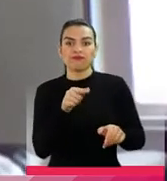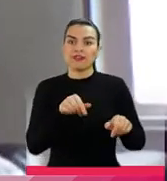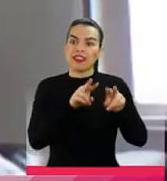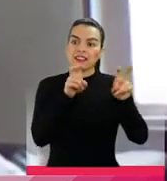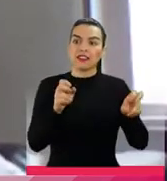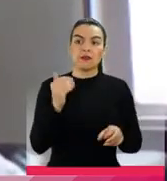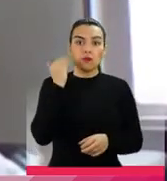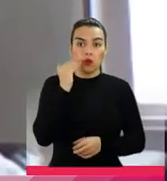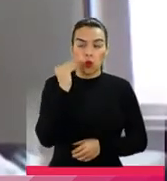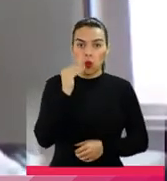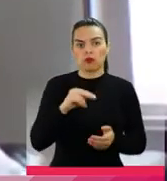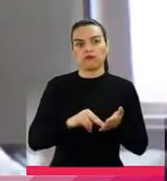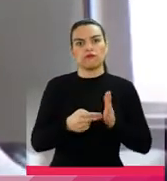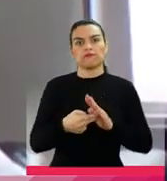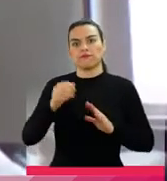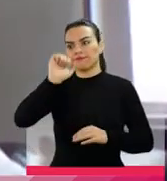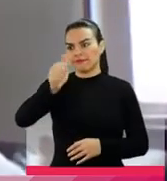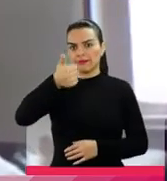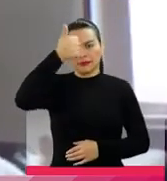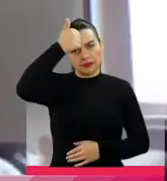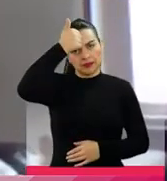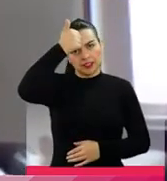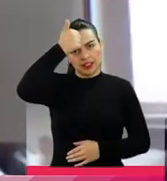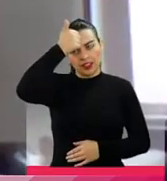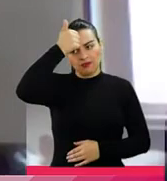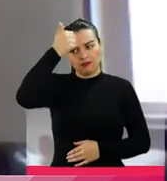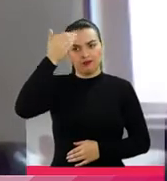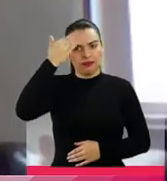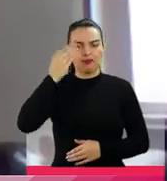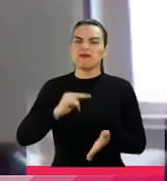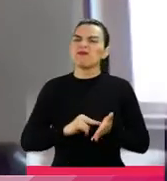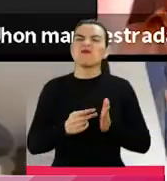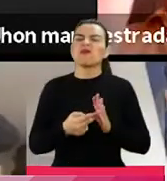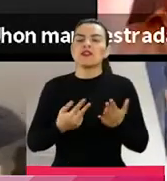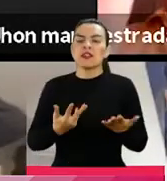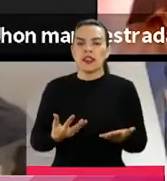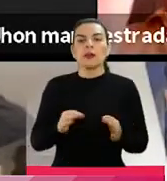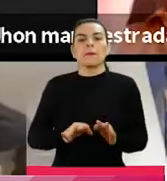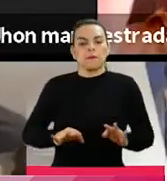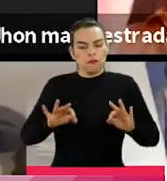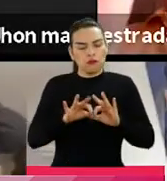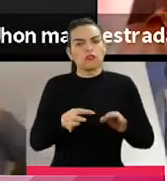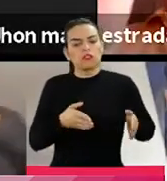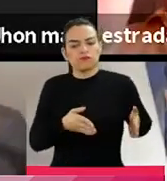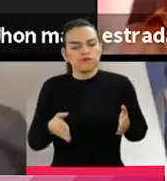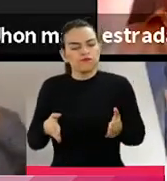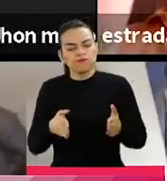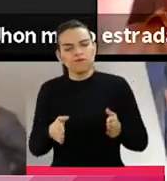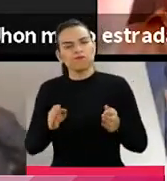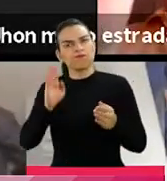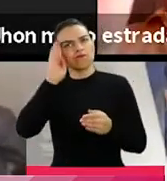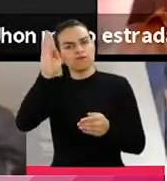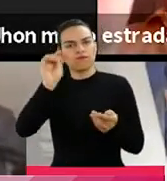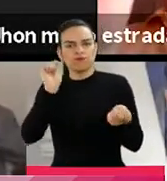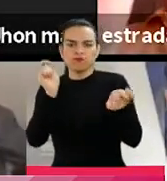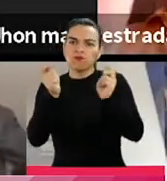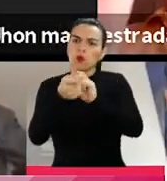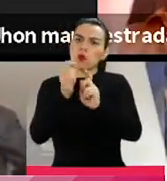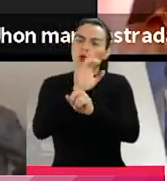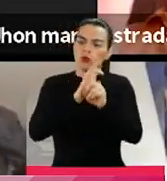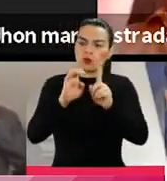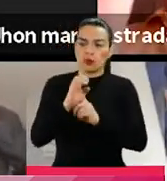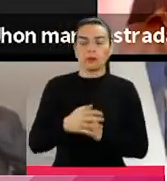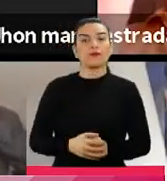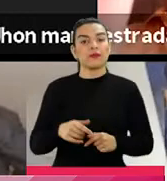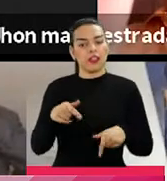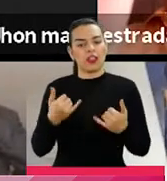que necesitamos seguir en el camino algo de transformación cultural desde la comisión legal para la equidad de la mujer se